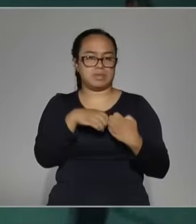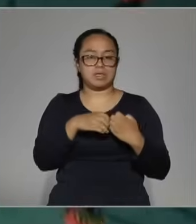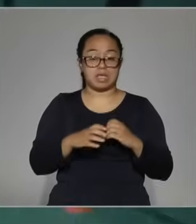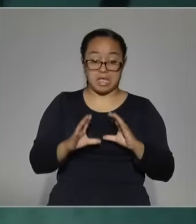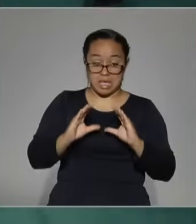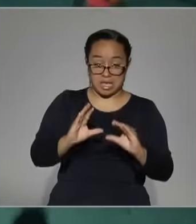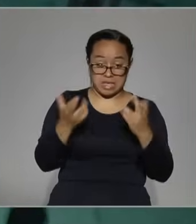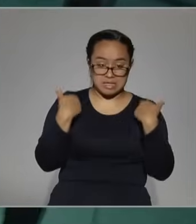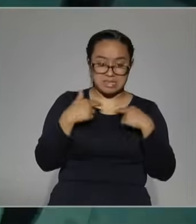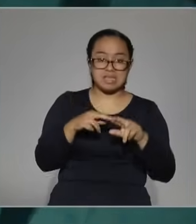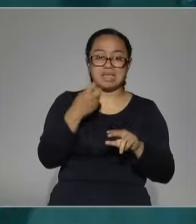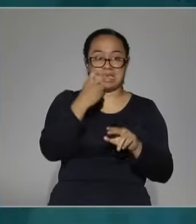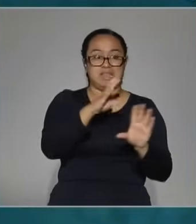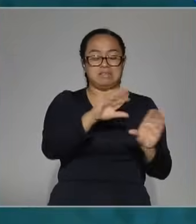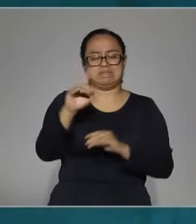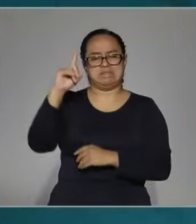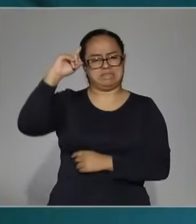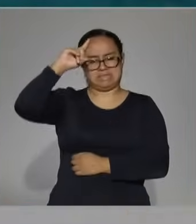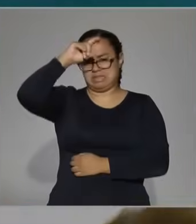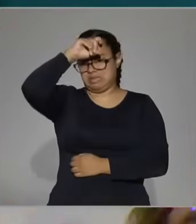se ha vuelto muy difícil.